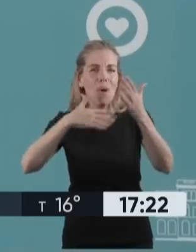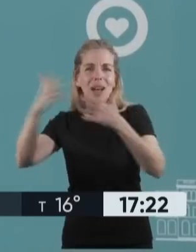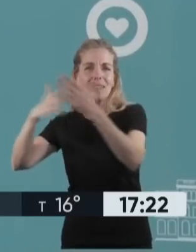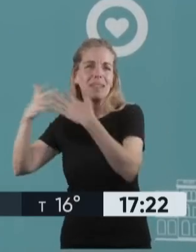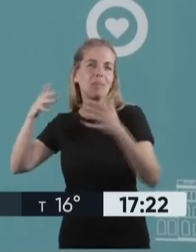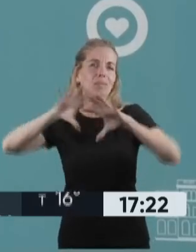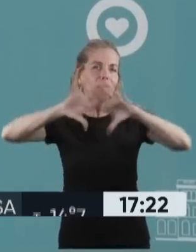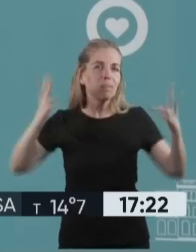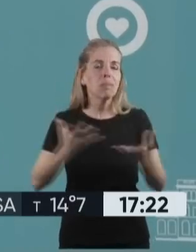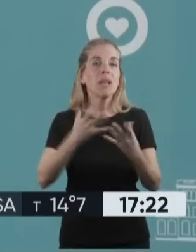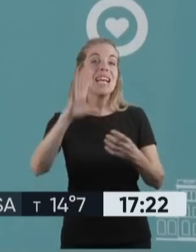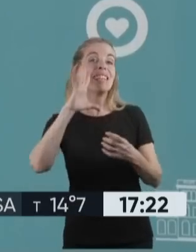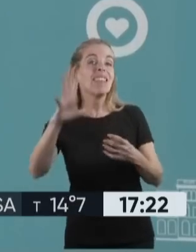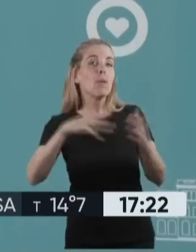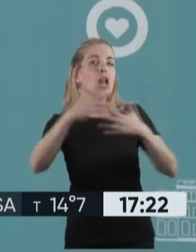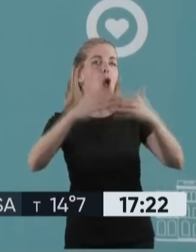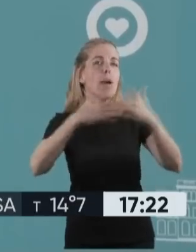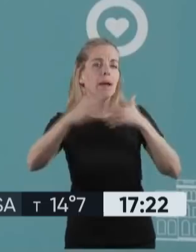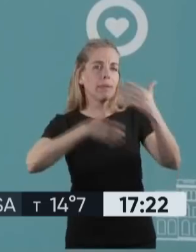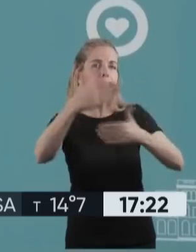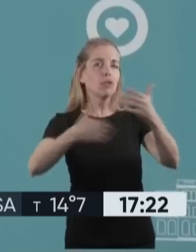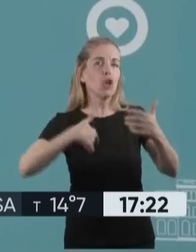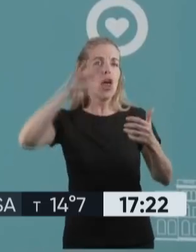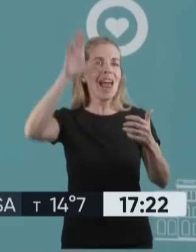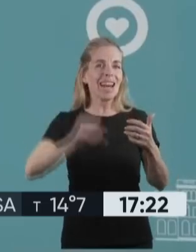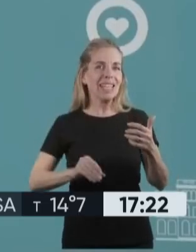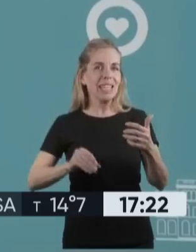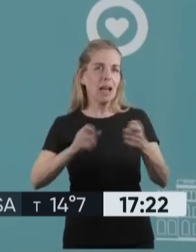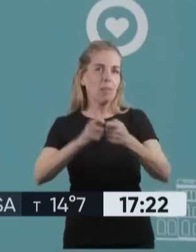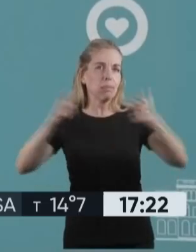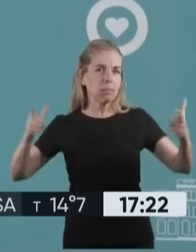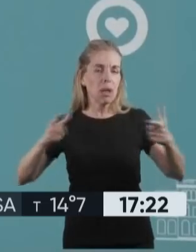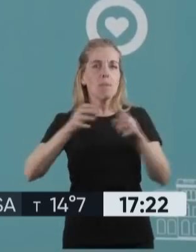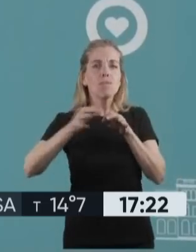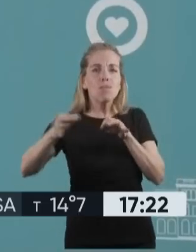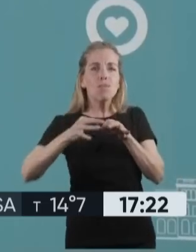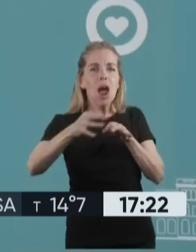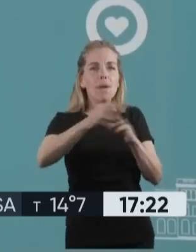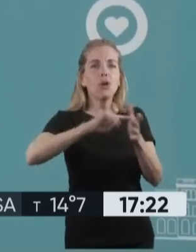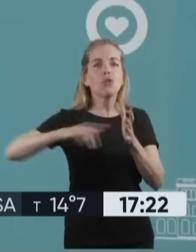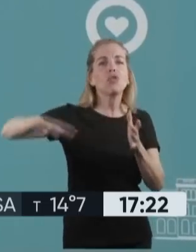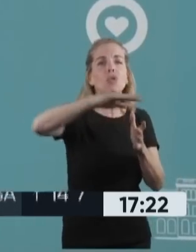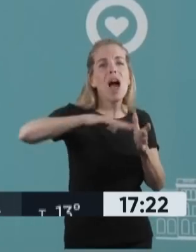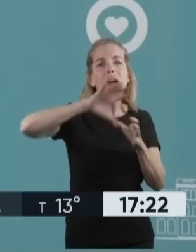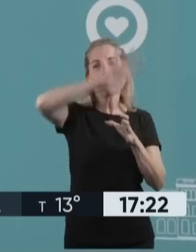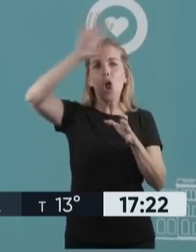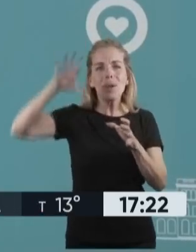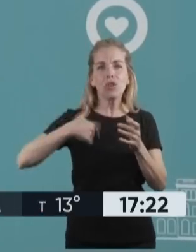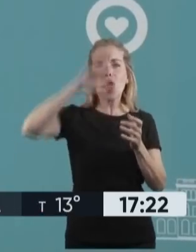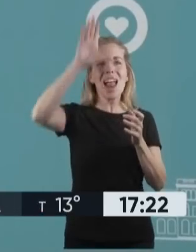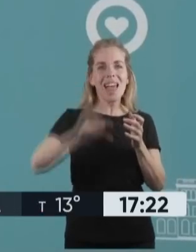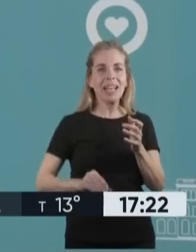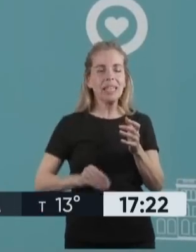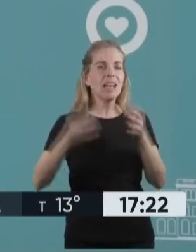y más de 5.000 obras en marcha en todo el país. Cada pueblo, cada localidad, cada ciudad de la Argentina